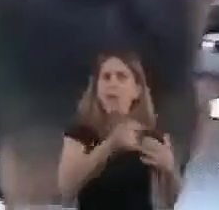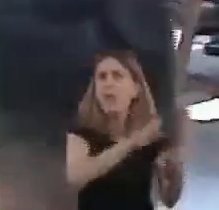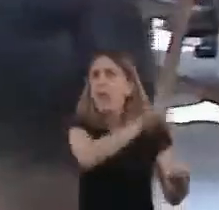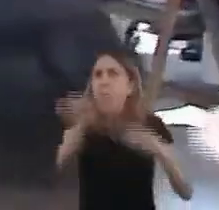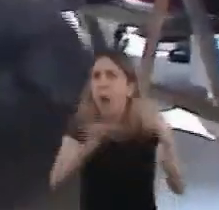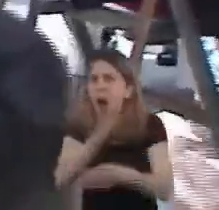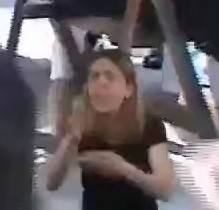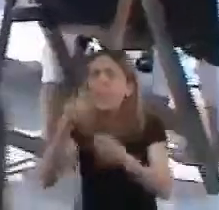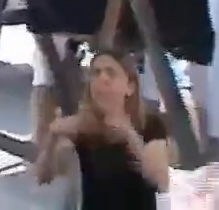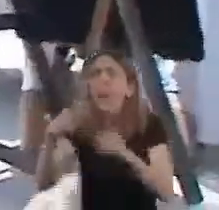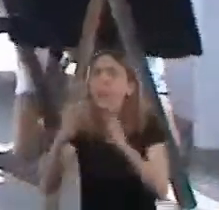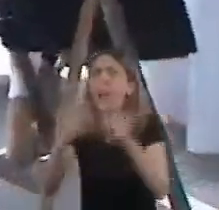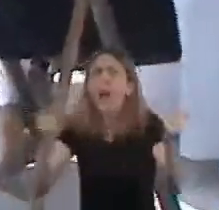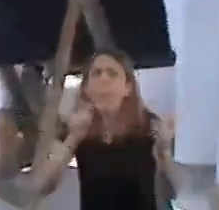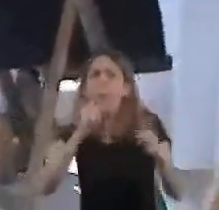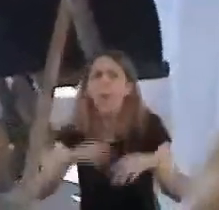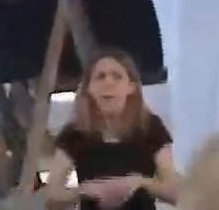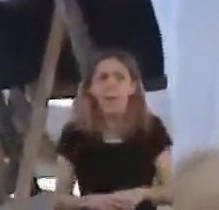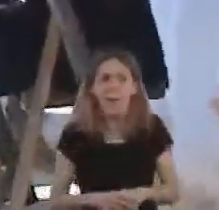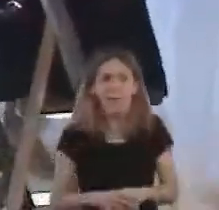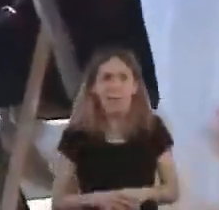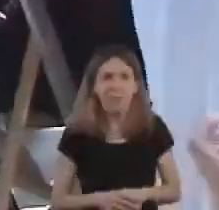rápido.